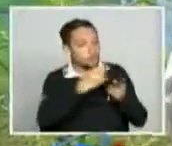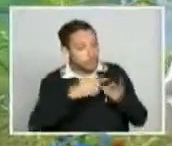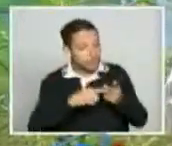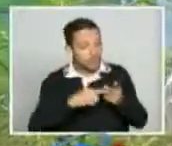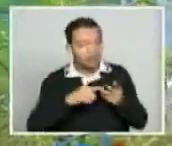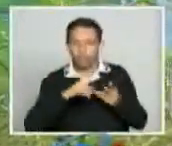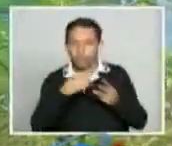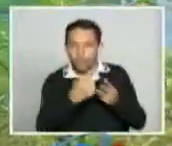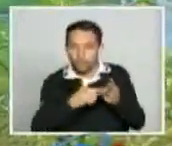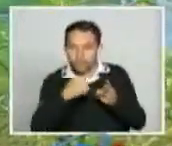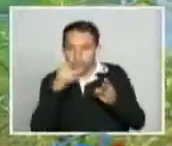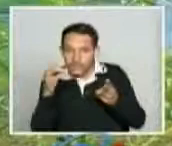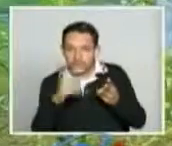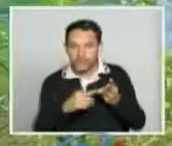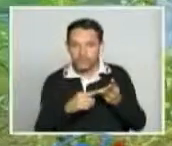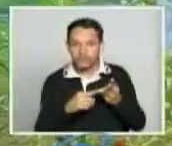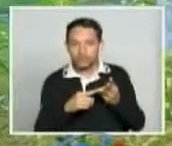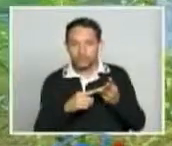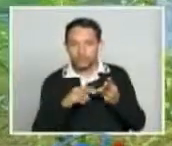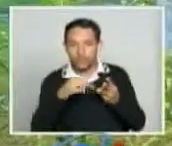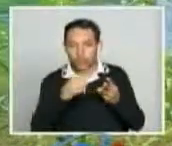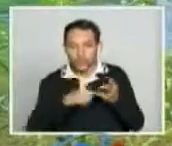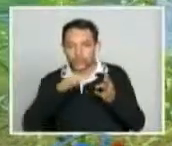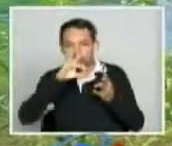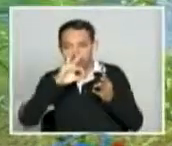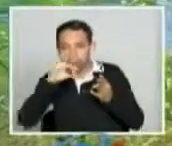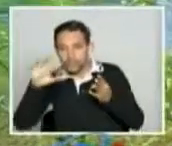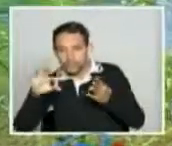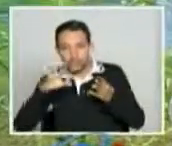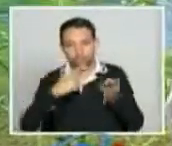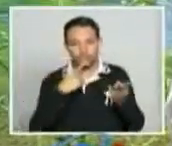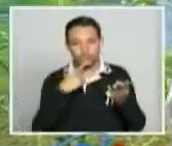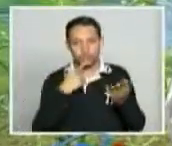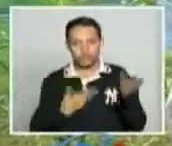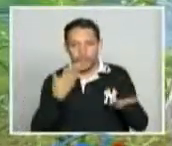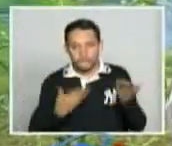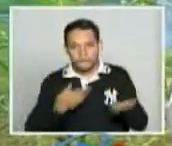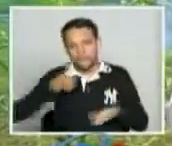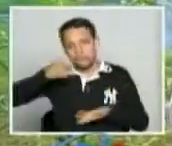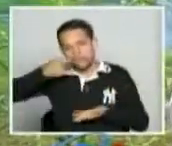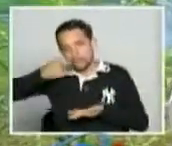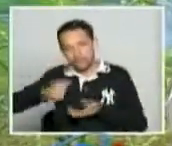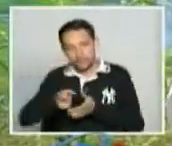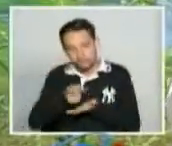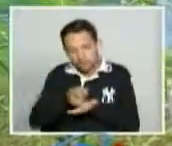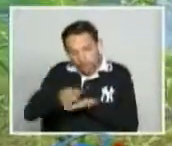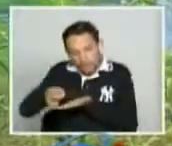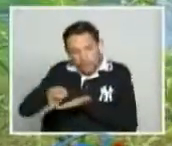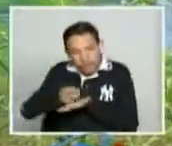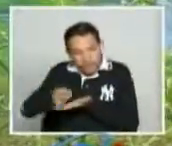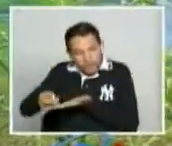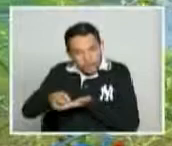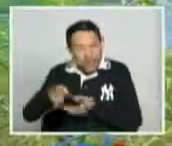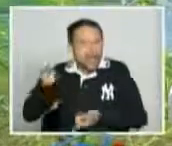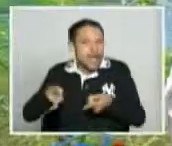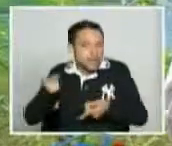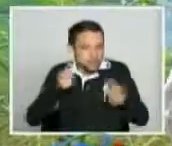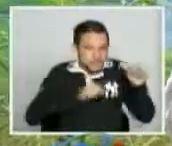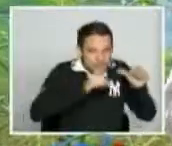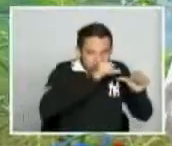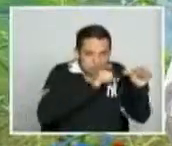al otro 100, hay otras de 88, porque hay varias presentaciones. Es decir, hay unos laboratorios que